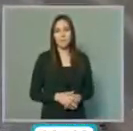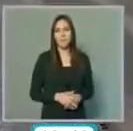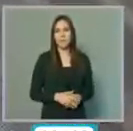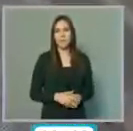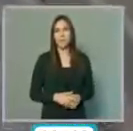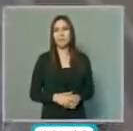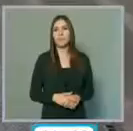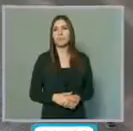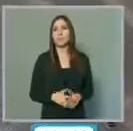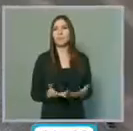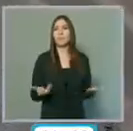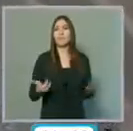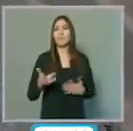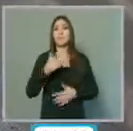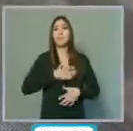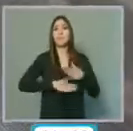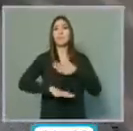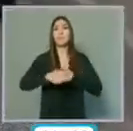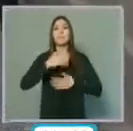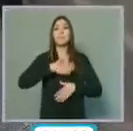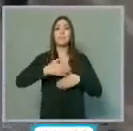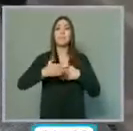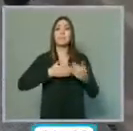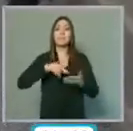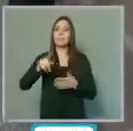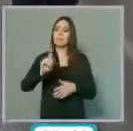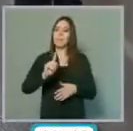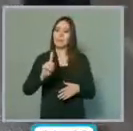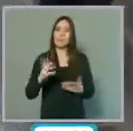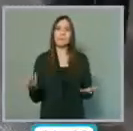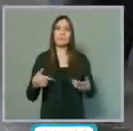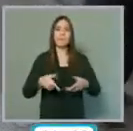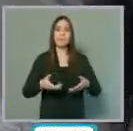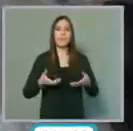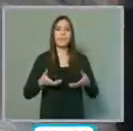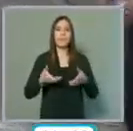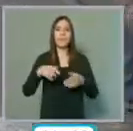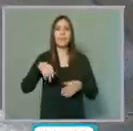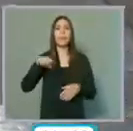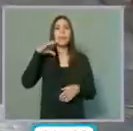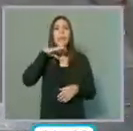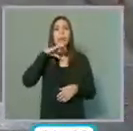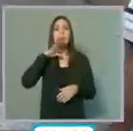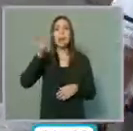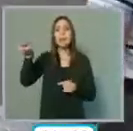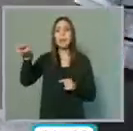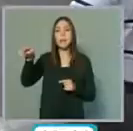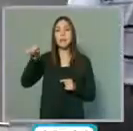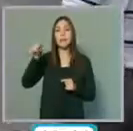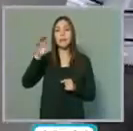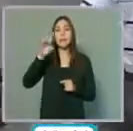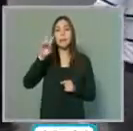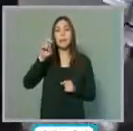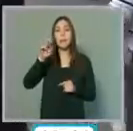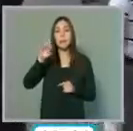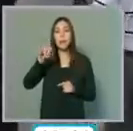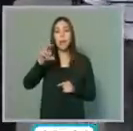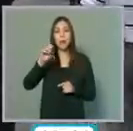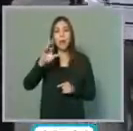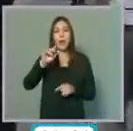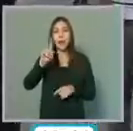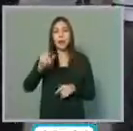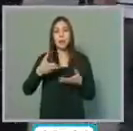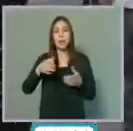Ya, tío Alberto, no se canse, pues Venustiano Carranza, vamos acá a la casa de Francisco González Bocanegra, aquí en Tacuba, y